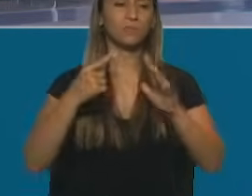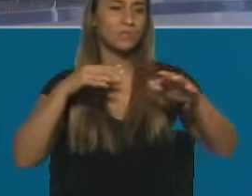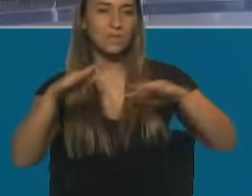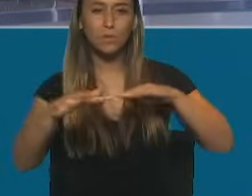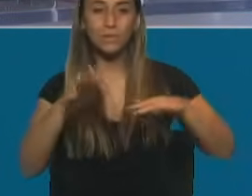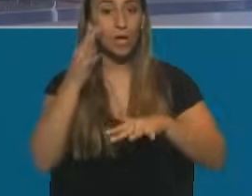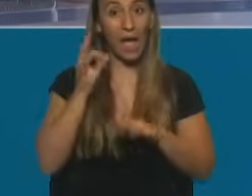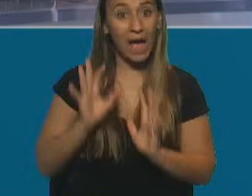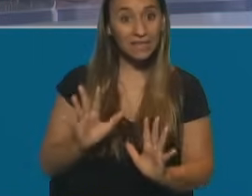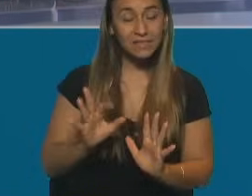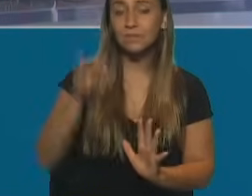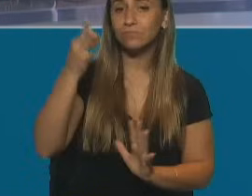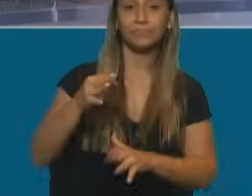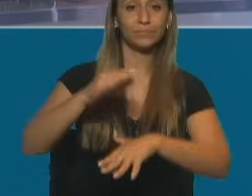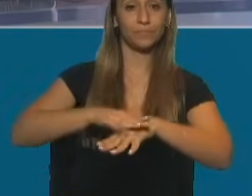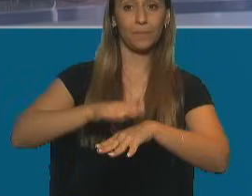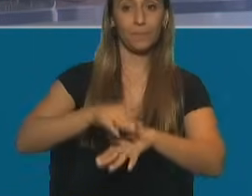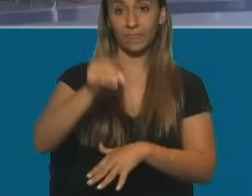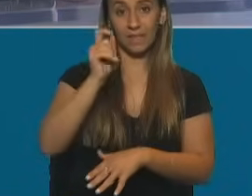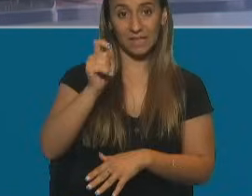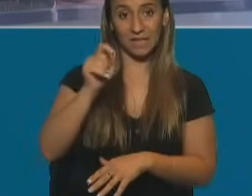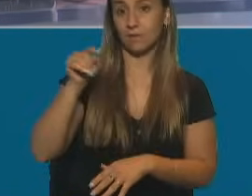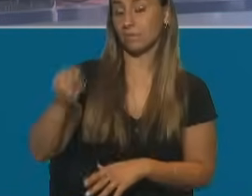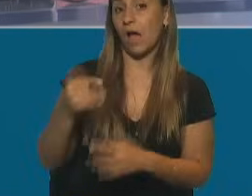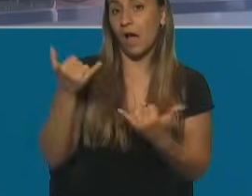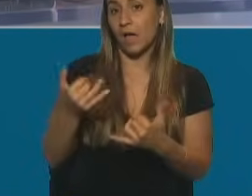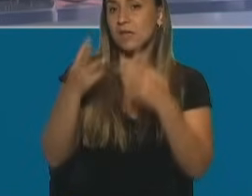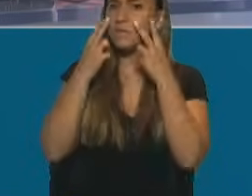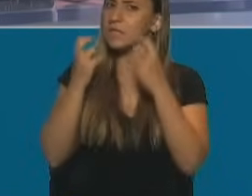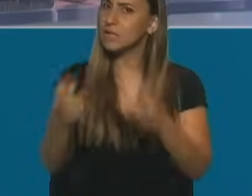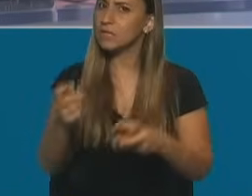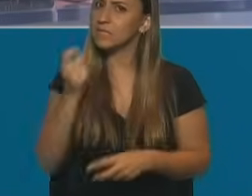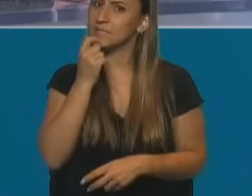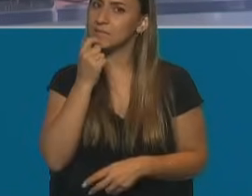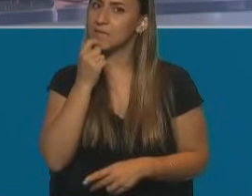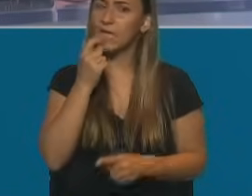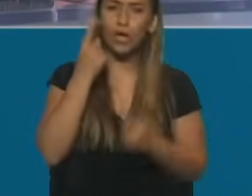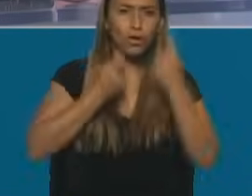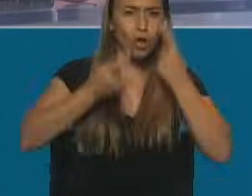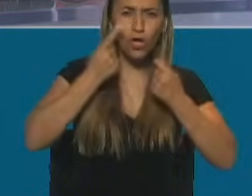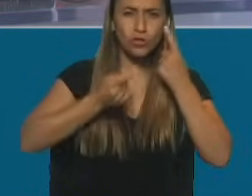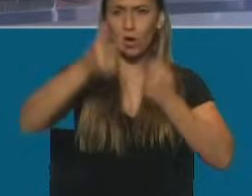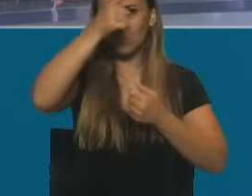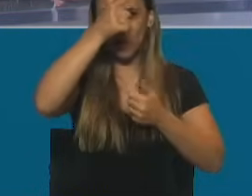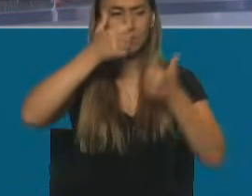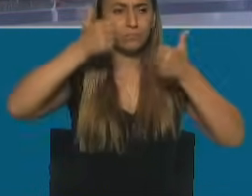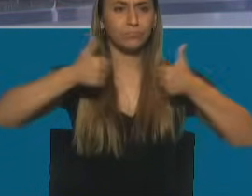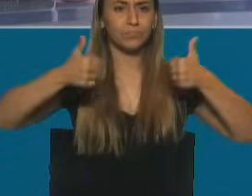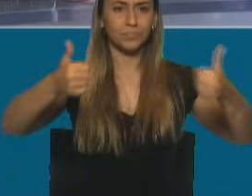naturaleza, interactúan. Hay también una investigación respecto de si falló esa interacción